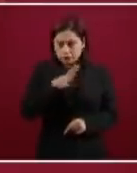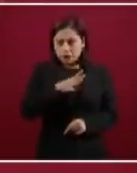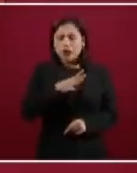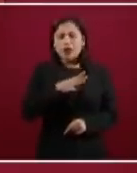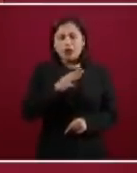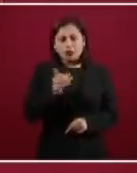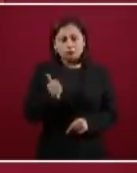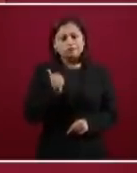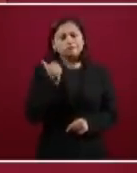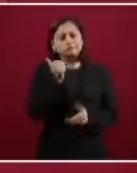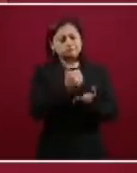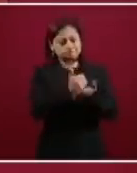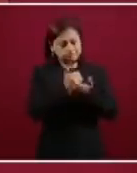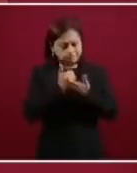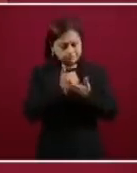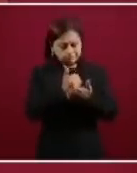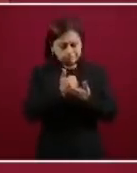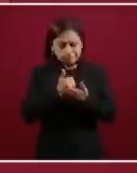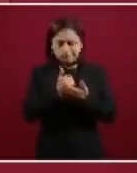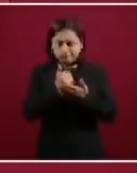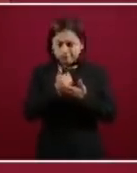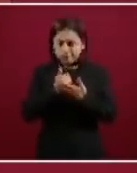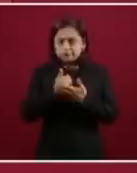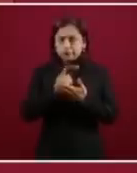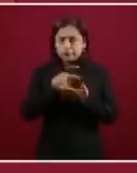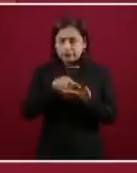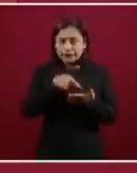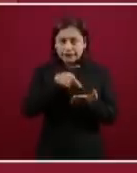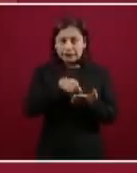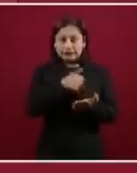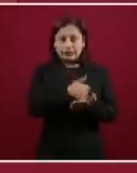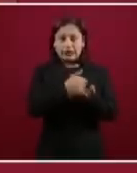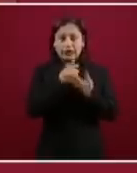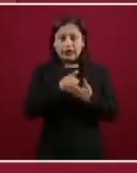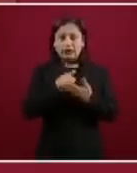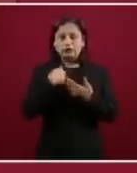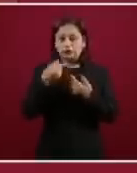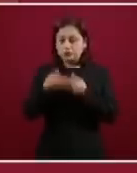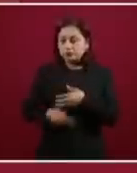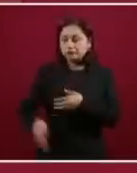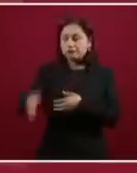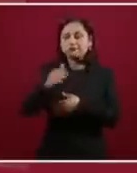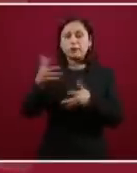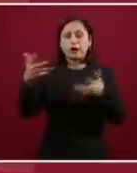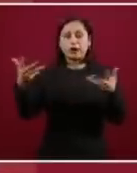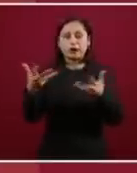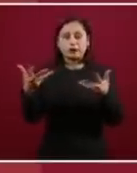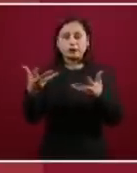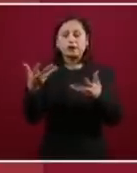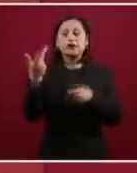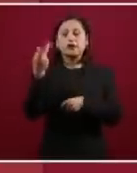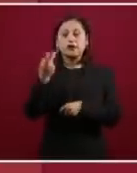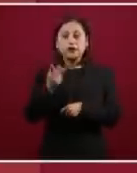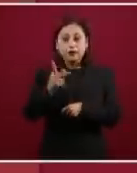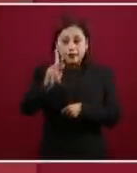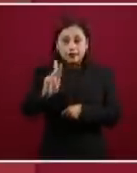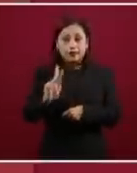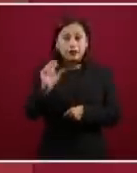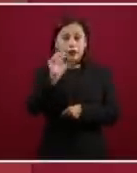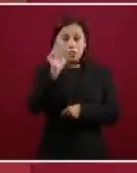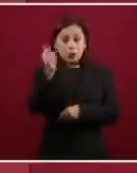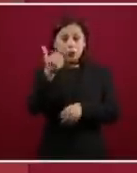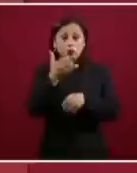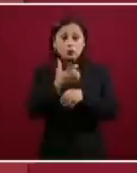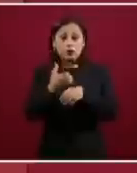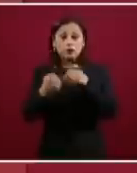sirviendo mucho, nos está ayudando, es lo que nos está dando el impulso. ¿Qué otros componentes nos